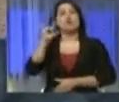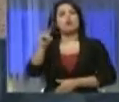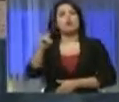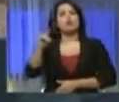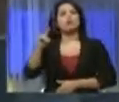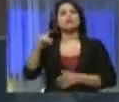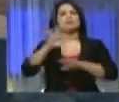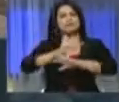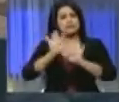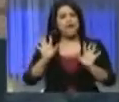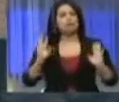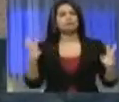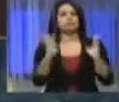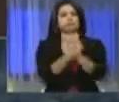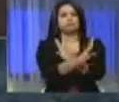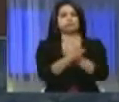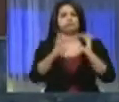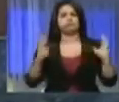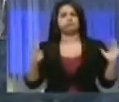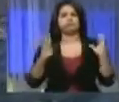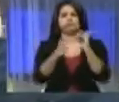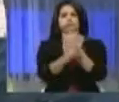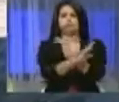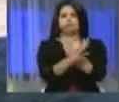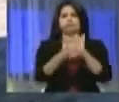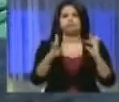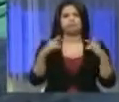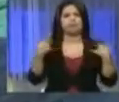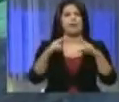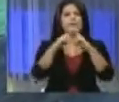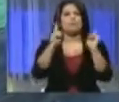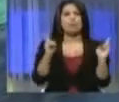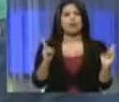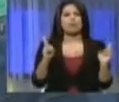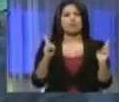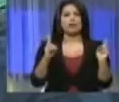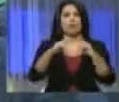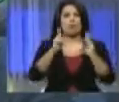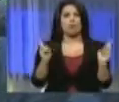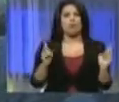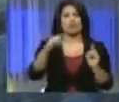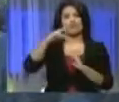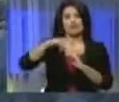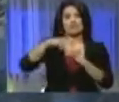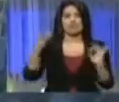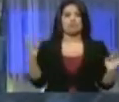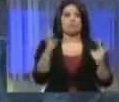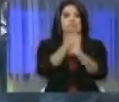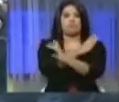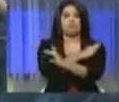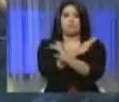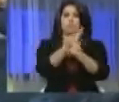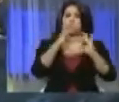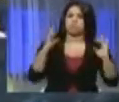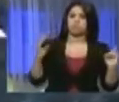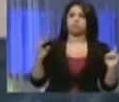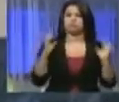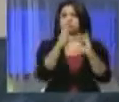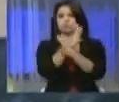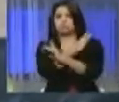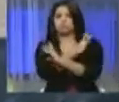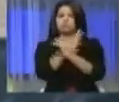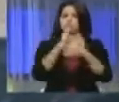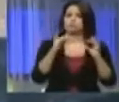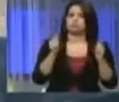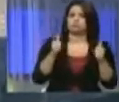fluido, con la afluencia necesaria. Y hoy